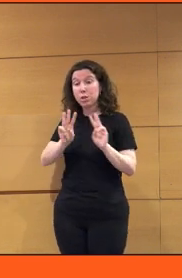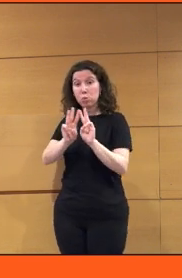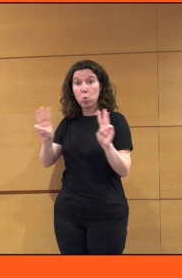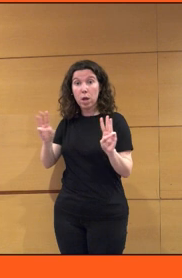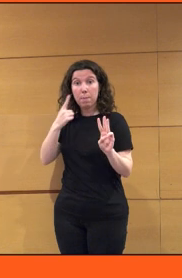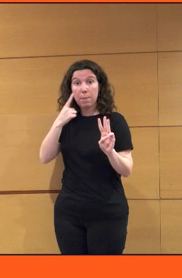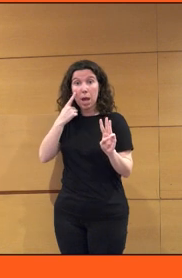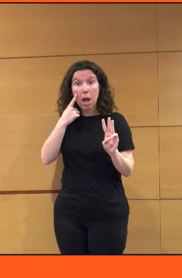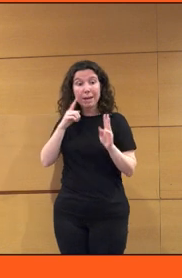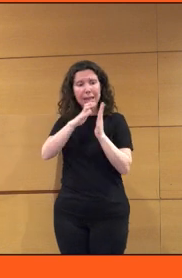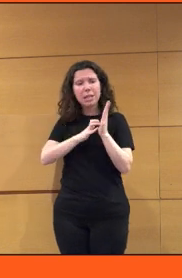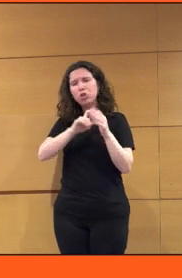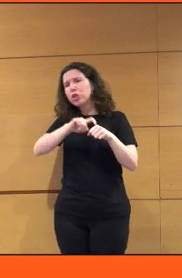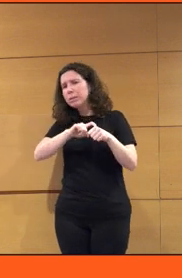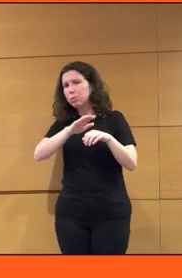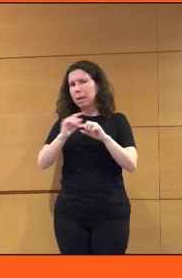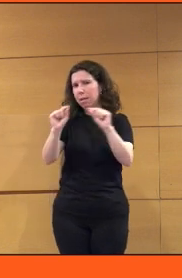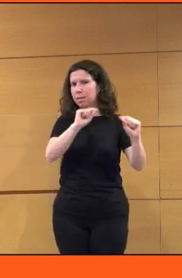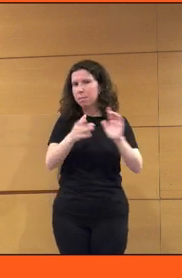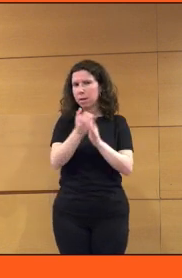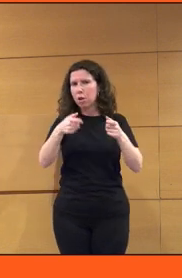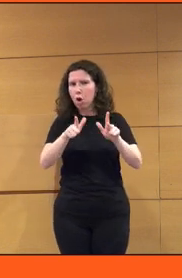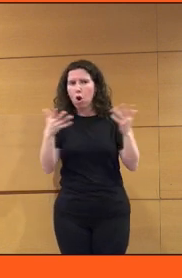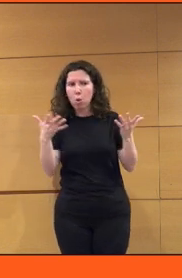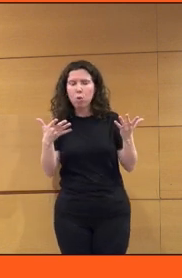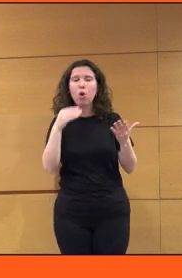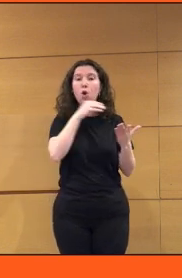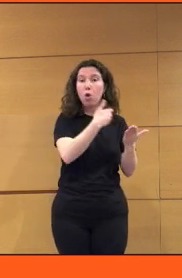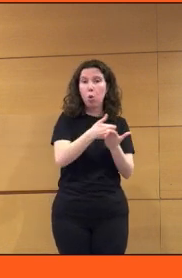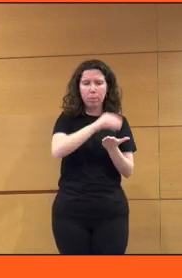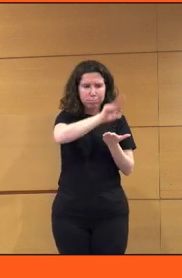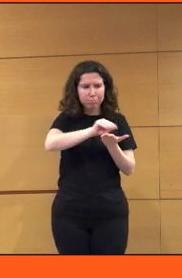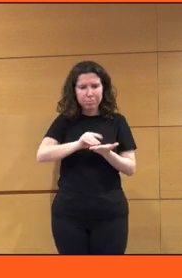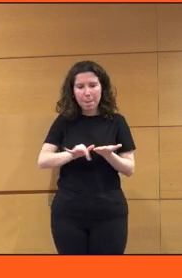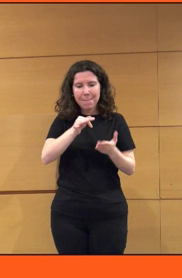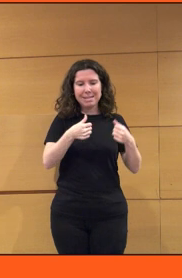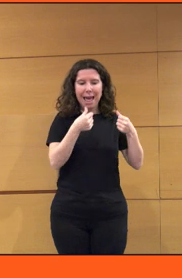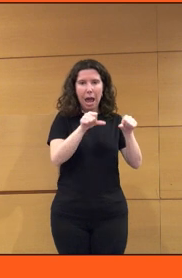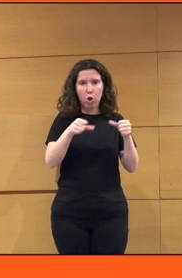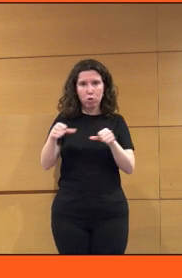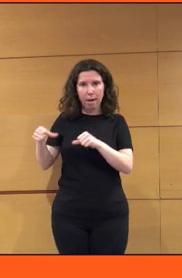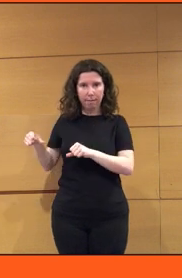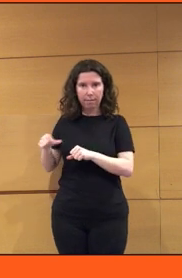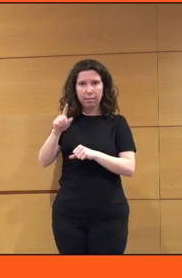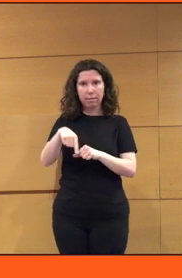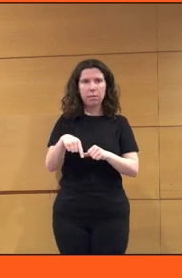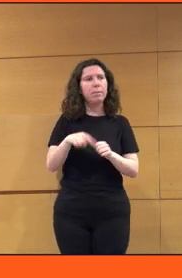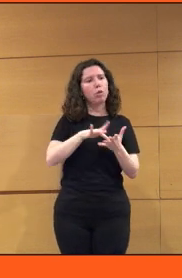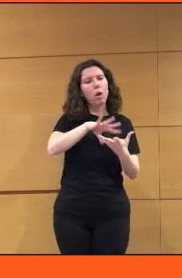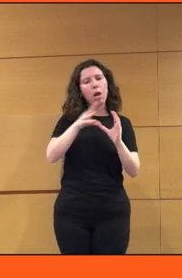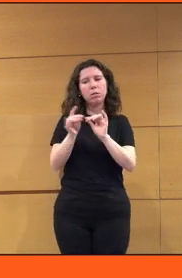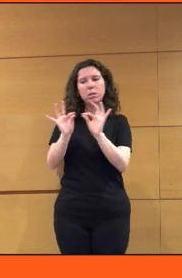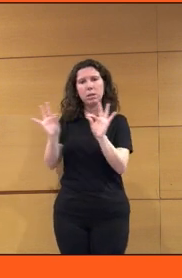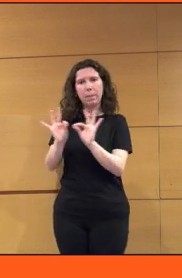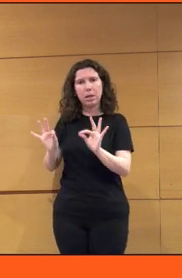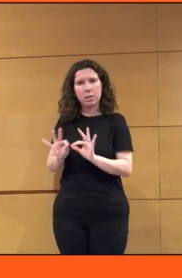debates democráticos. Recolectaremos esos documentos y los anotaremos, produciremos versiones más simples de esos documentos.